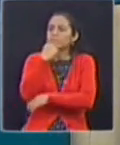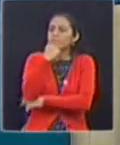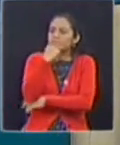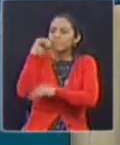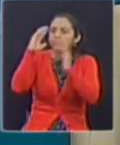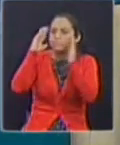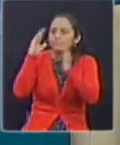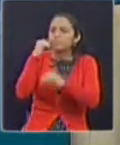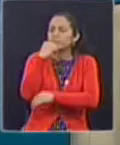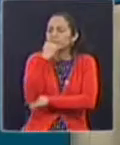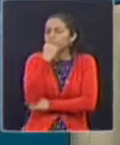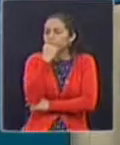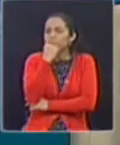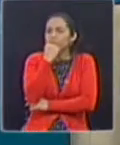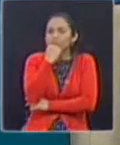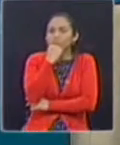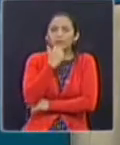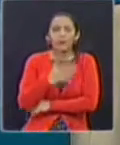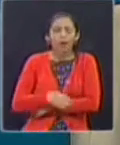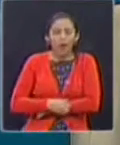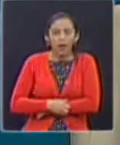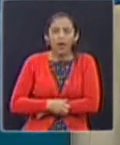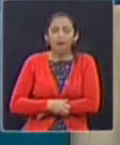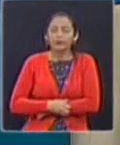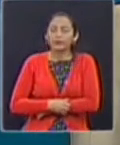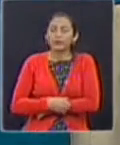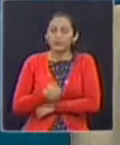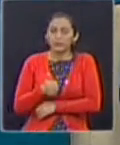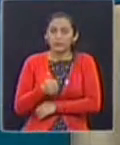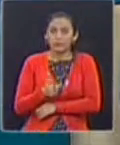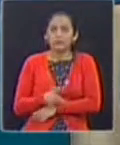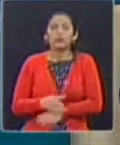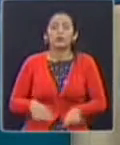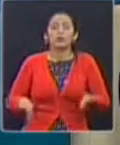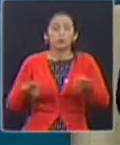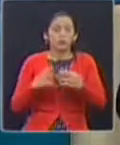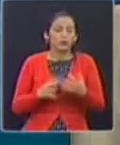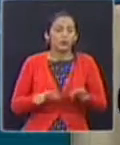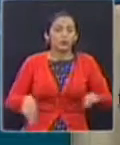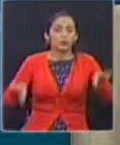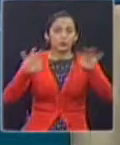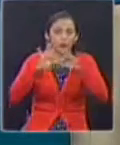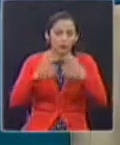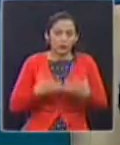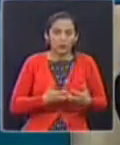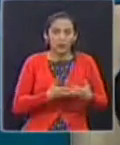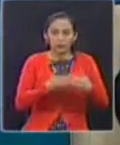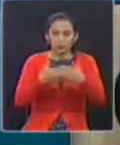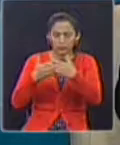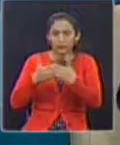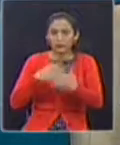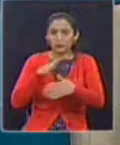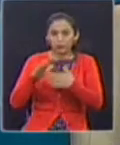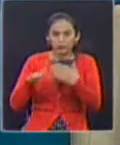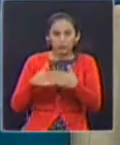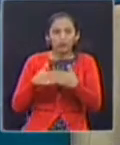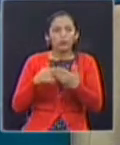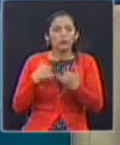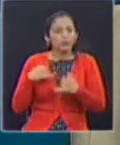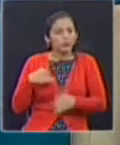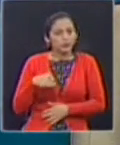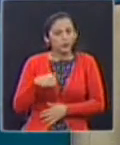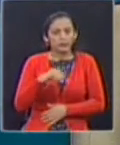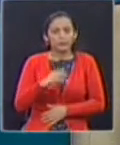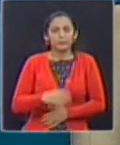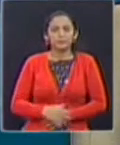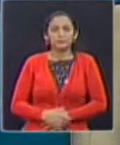válido. A mí me parece que necesitamos la unidad, y que esa unidad nos va a llevar a continuar con el proceso revolucionario de